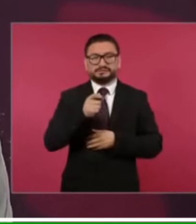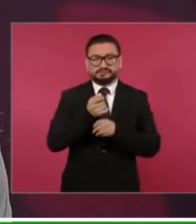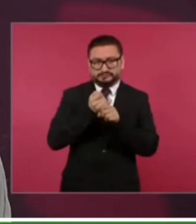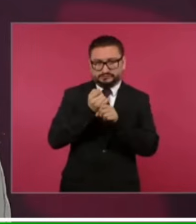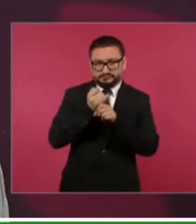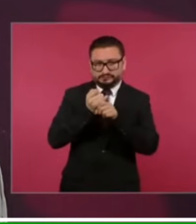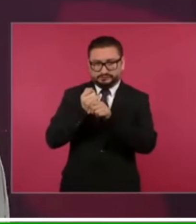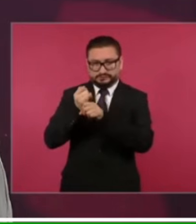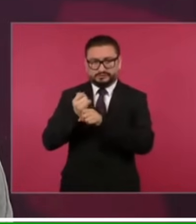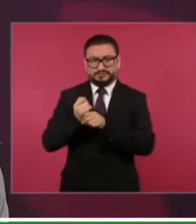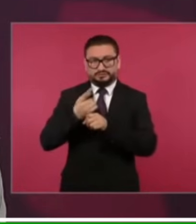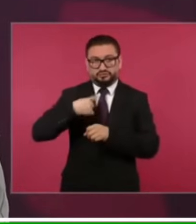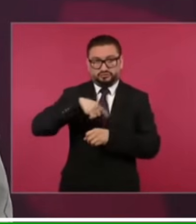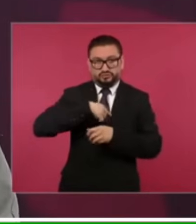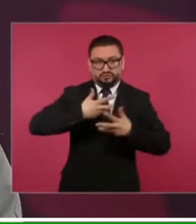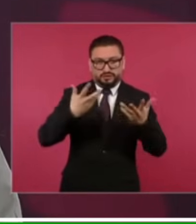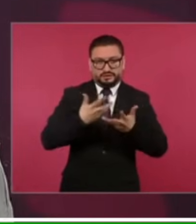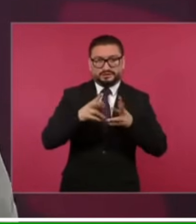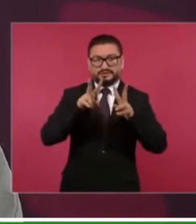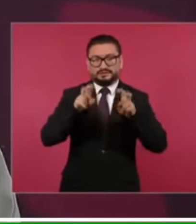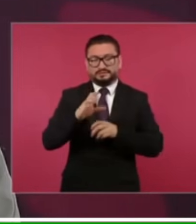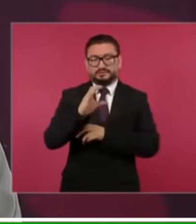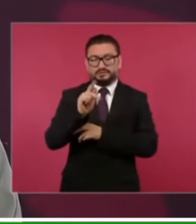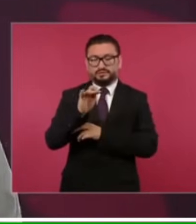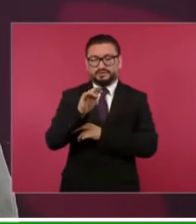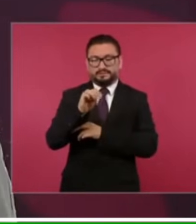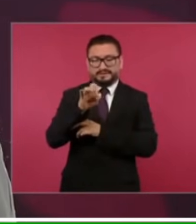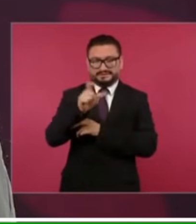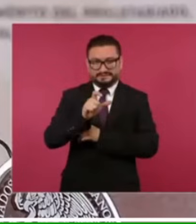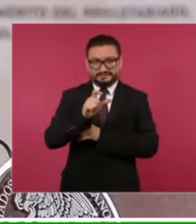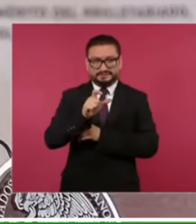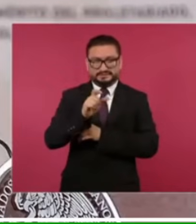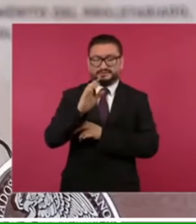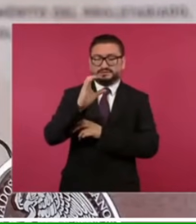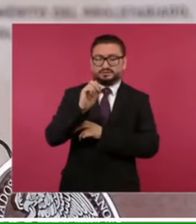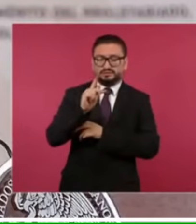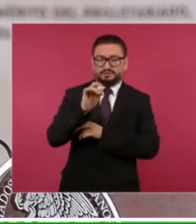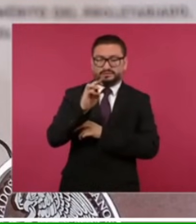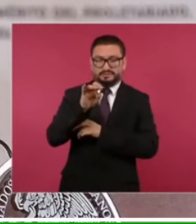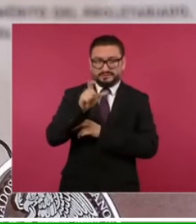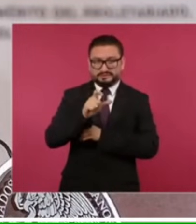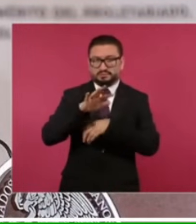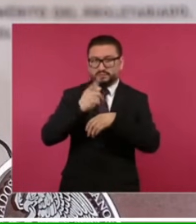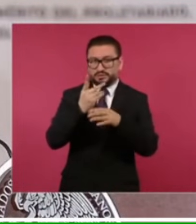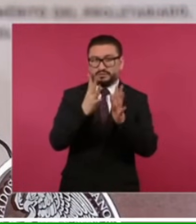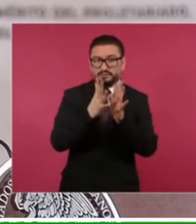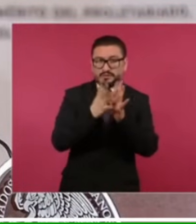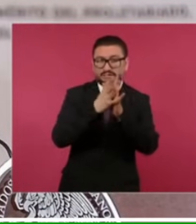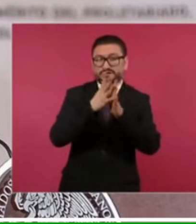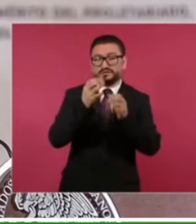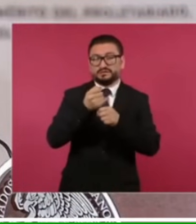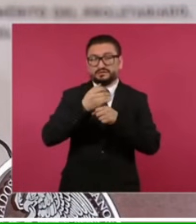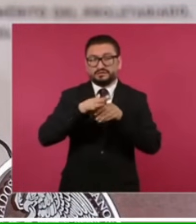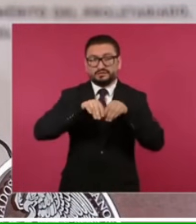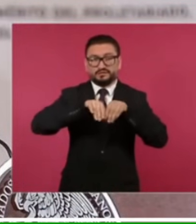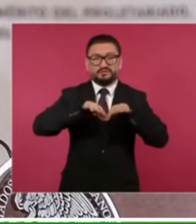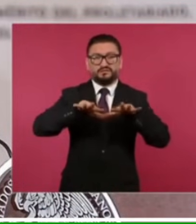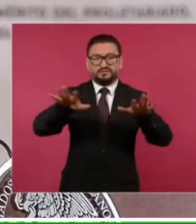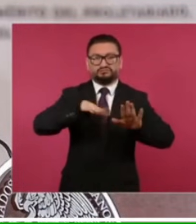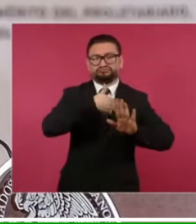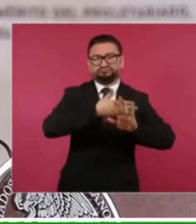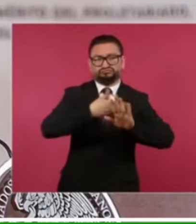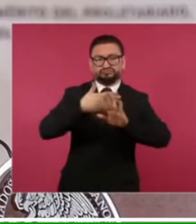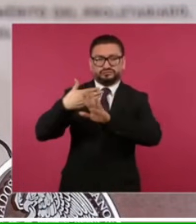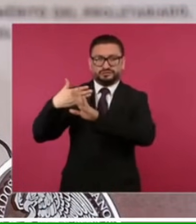investigación que hicimos sobre la Coparmex, porque la Coparmex participa en contenido de erosión, de guerra